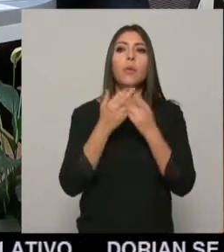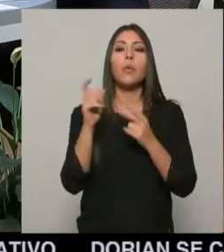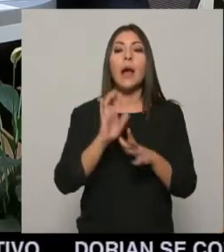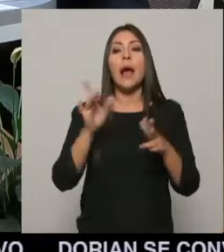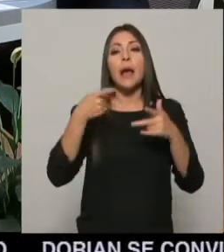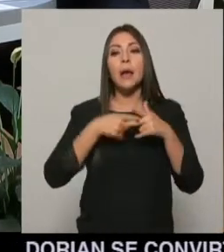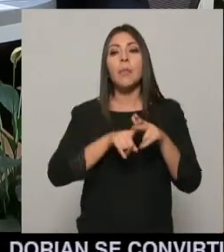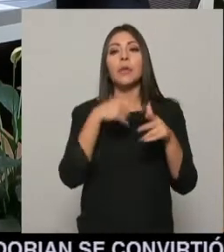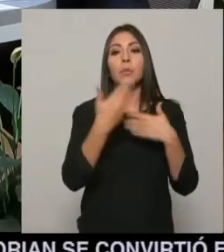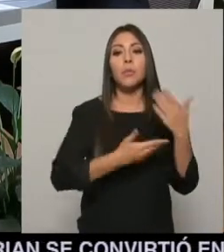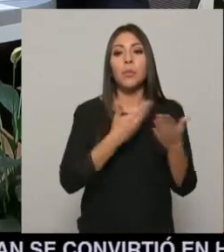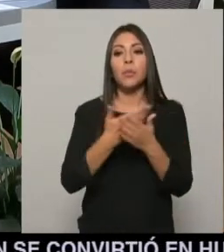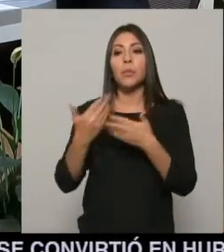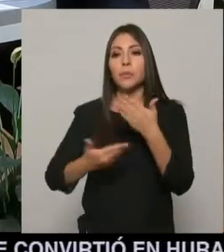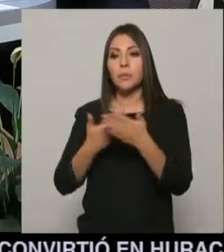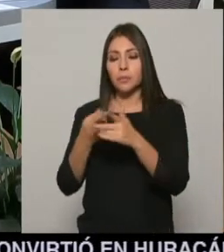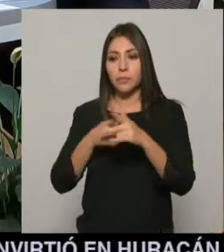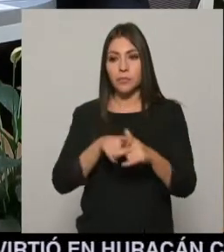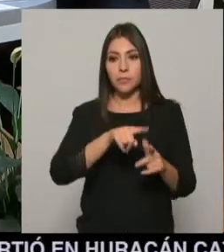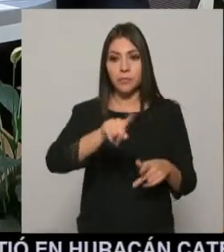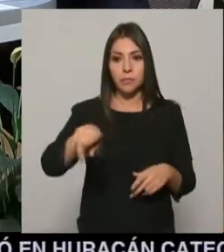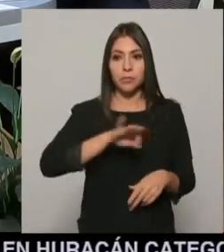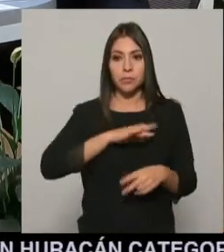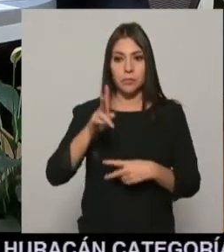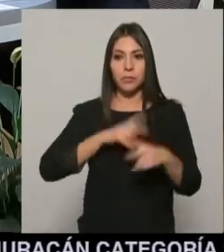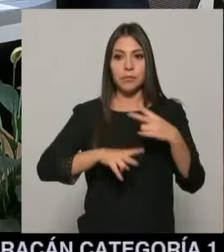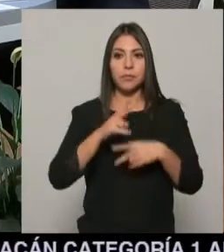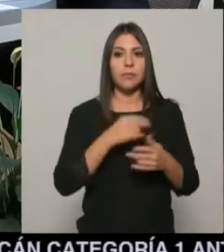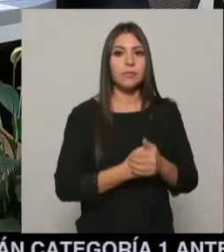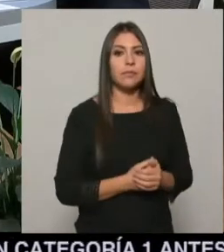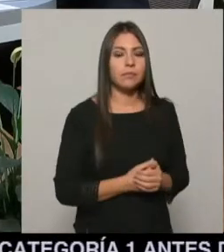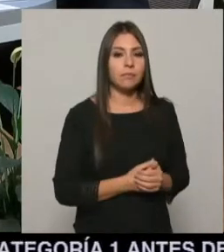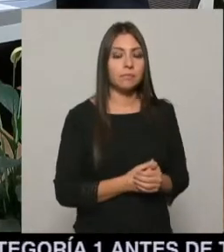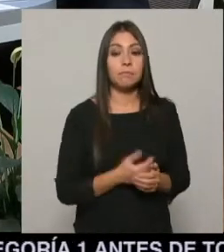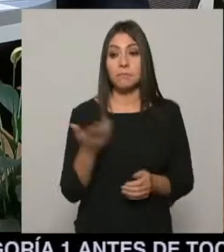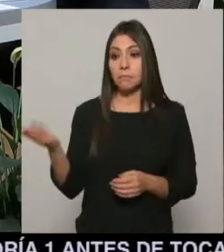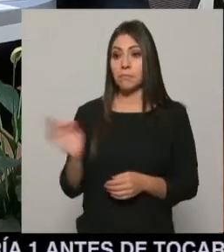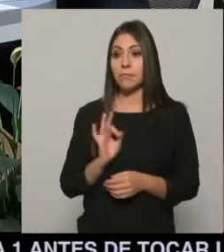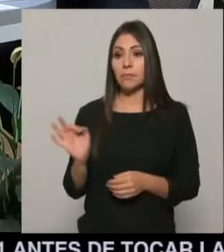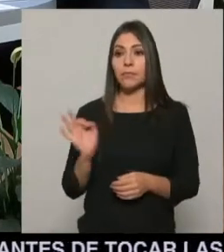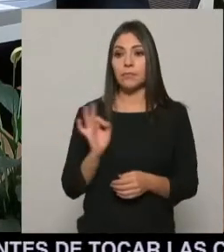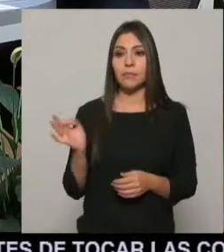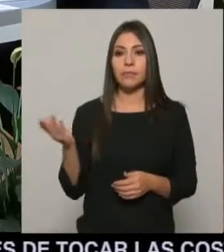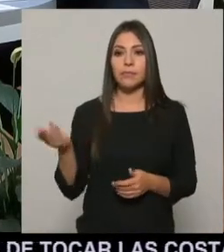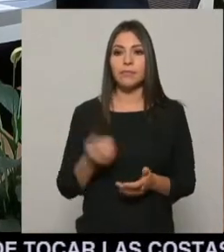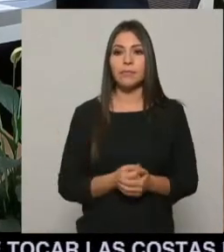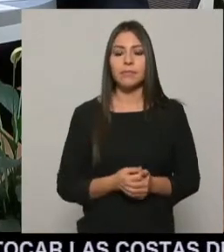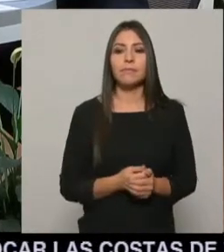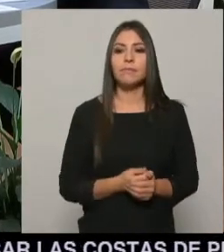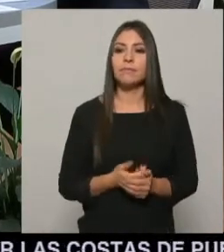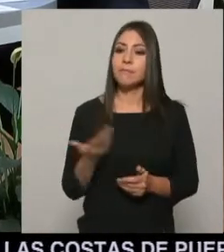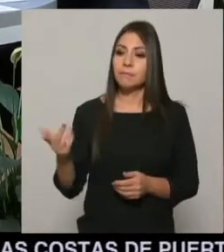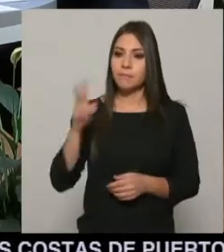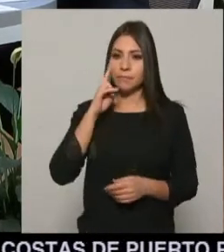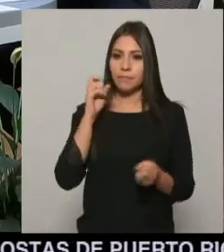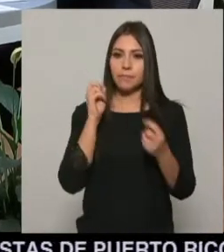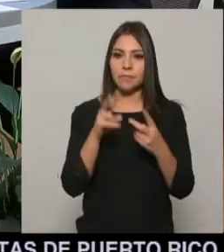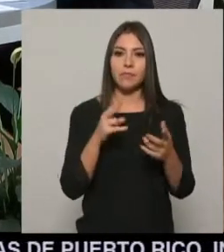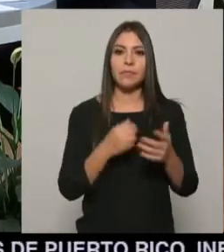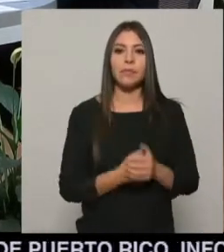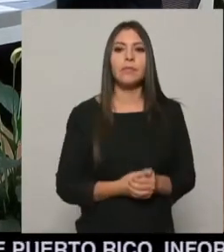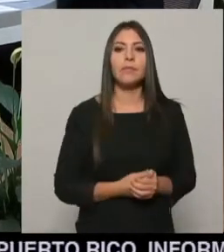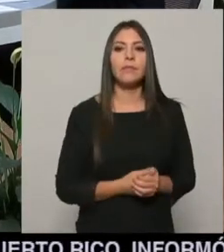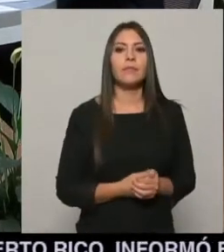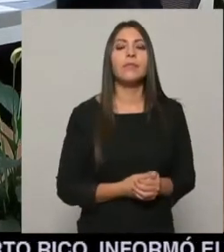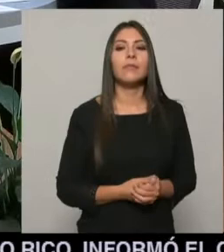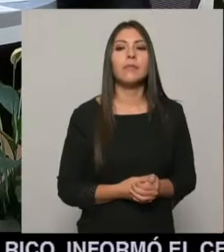las iniciativas. ¿Es correcto? Por supuesto. Encantado, por ¿Puedes supuesto, venir? claro que sí. ¿Puedes Con venir? todo gusto. Aquí estaremos. Bueno, pues aquí nos veremos. Gracias, Mariana. ¿No?